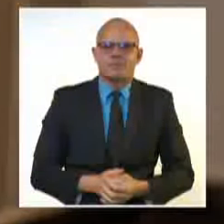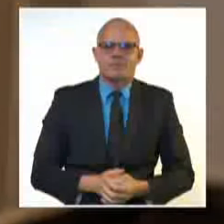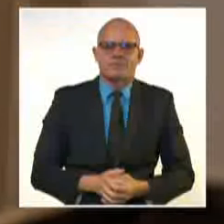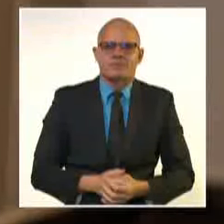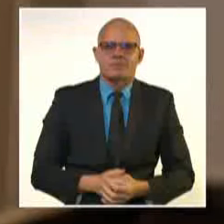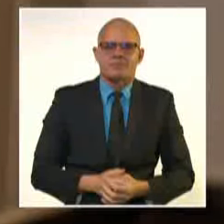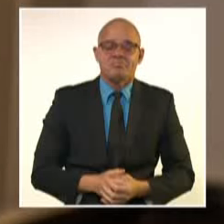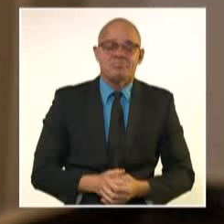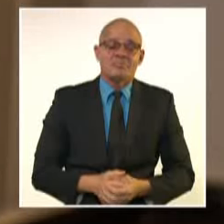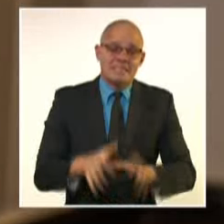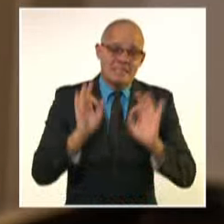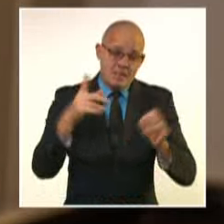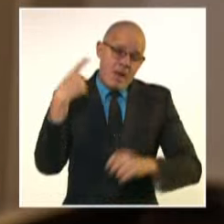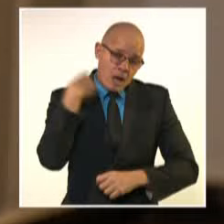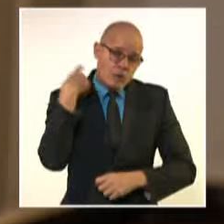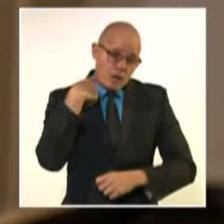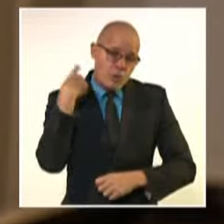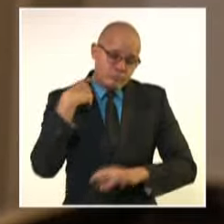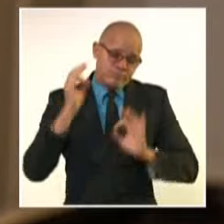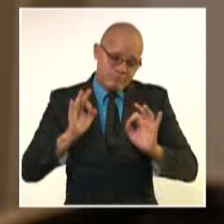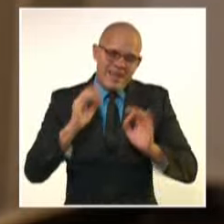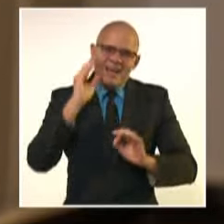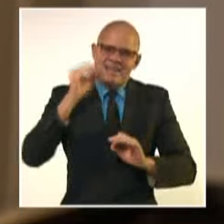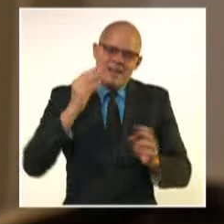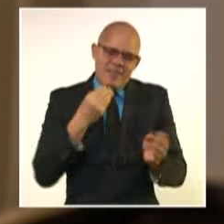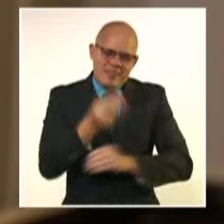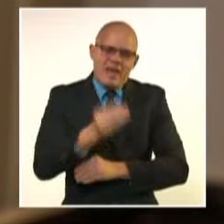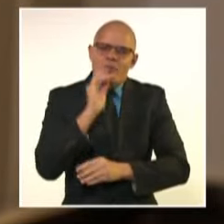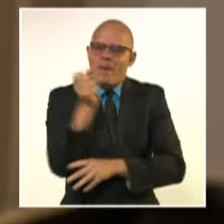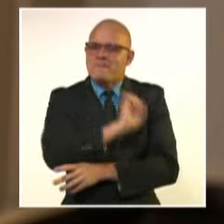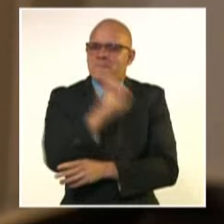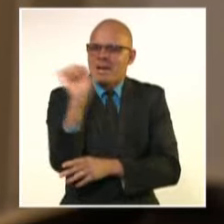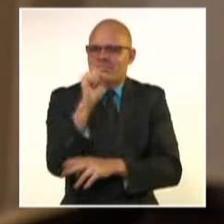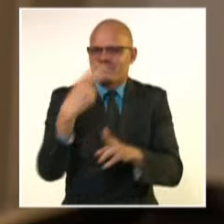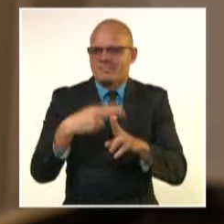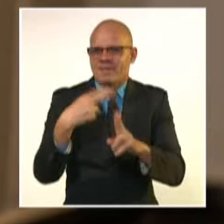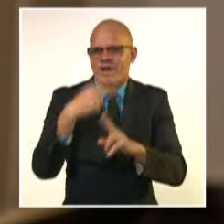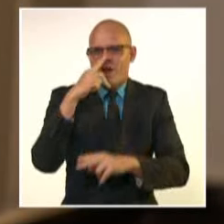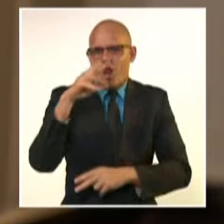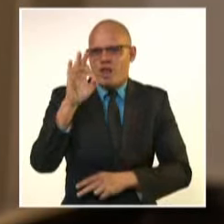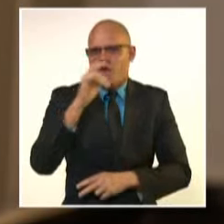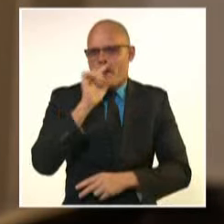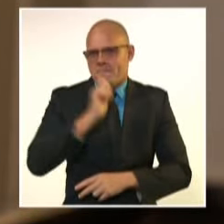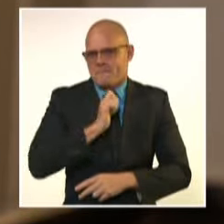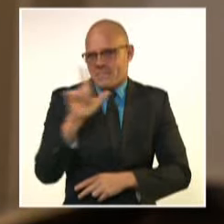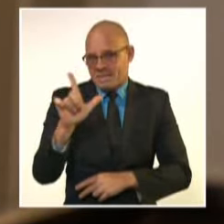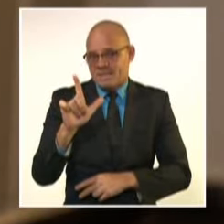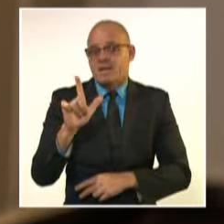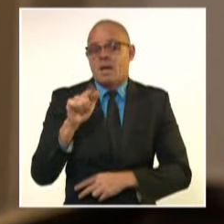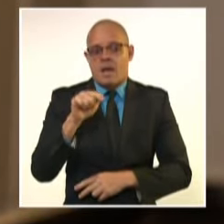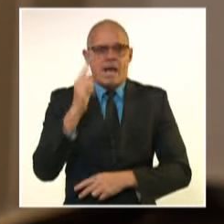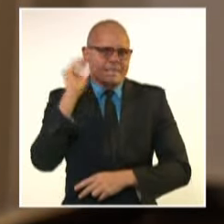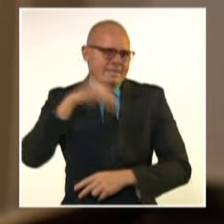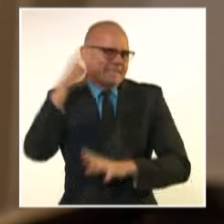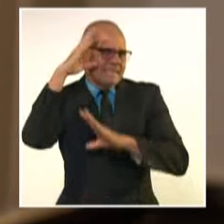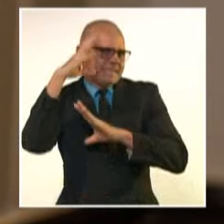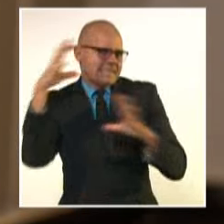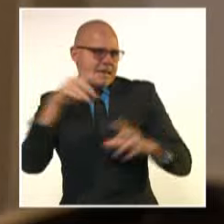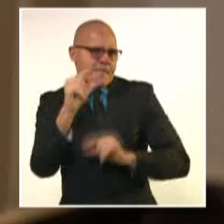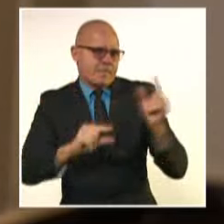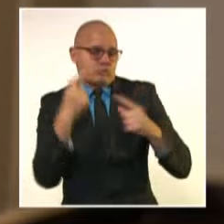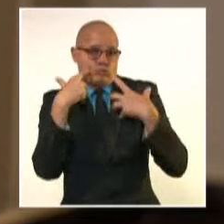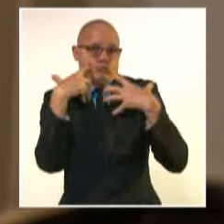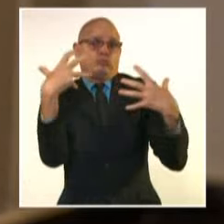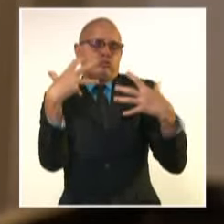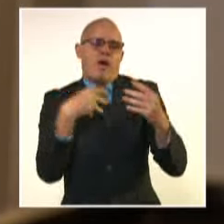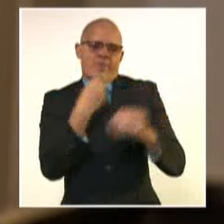Cada año los premios Nobel en el caso de las disciplinas científicas son una manera de reconocer el impacto de avances que amplían o